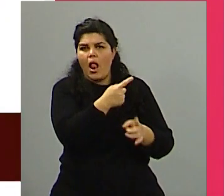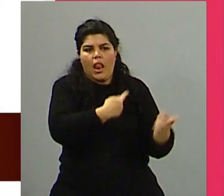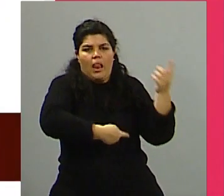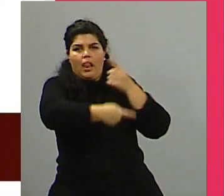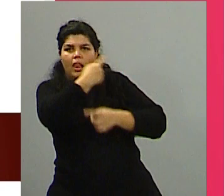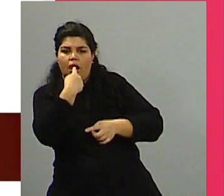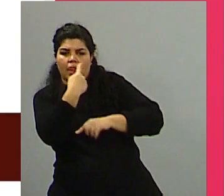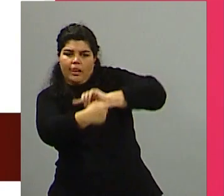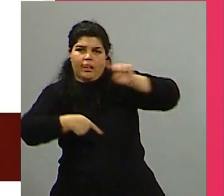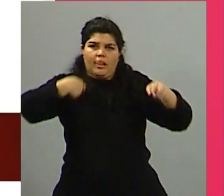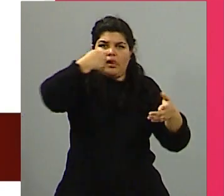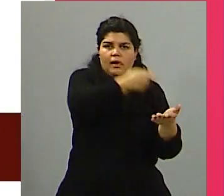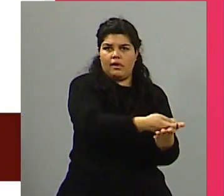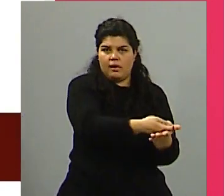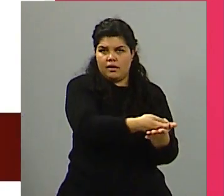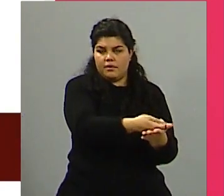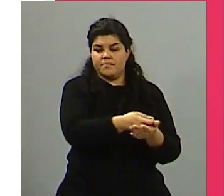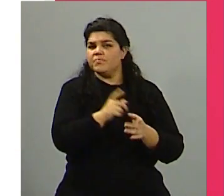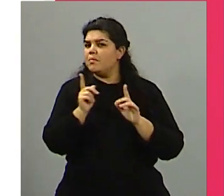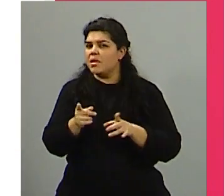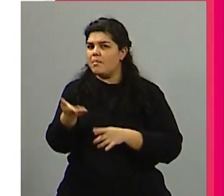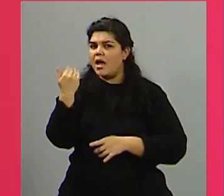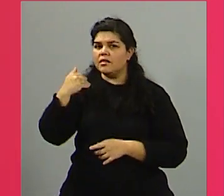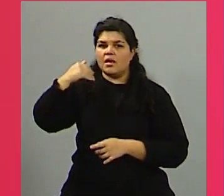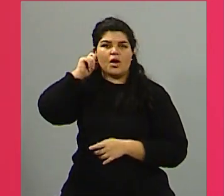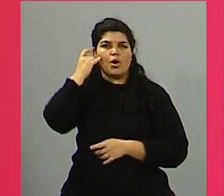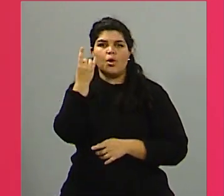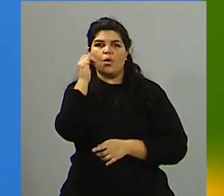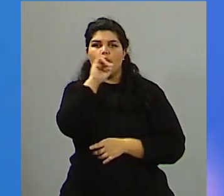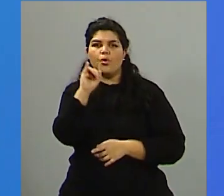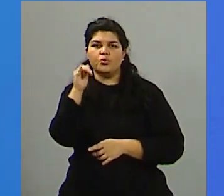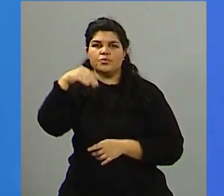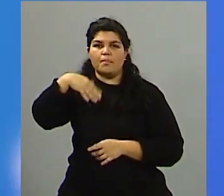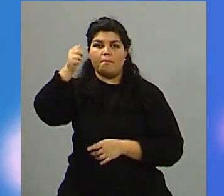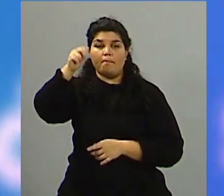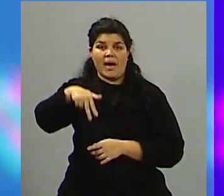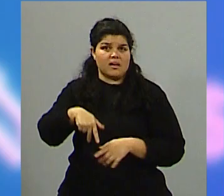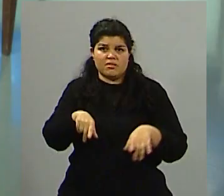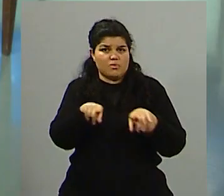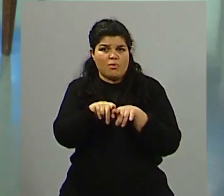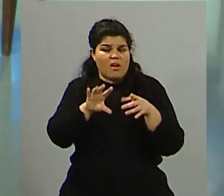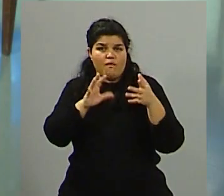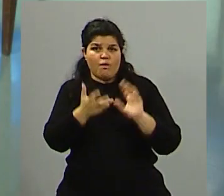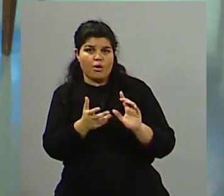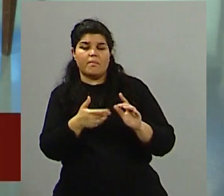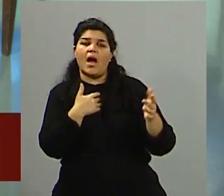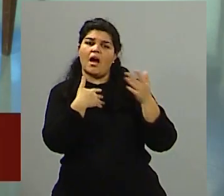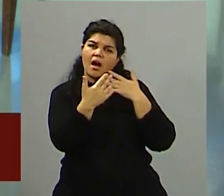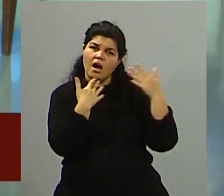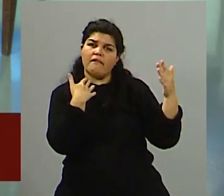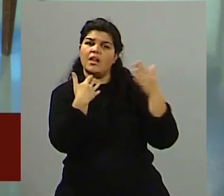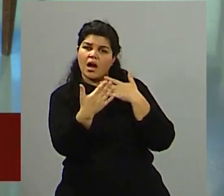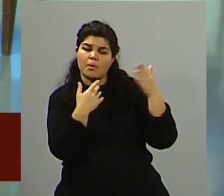cuando estaba Martín Guzmán era lo mismo. Cuando se hablaba de las negociaciones con el fondo era el mismo proceso, seguir las conversaciones,